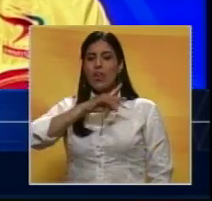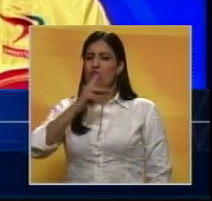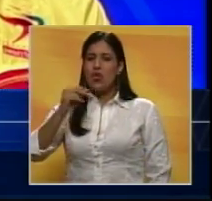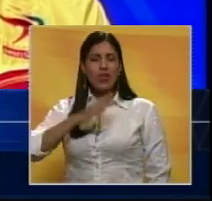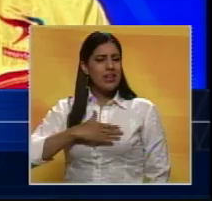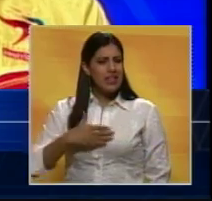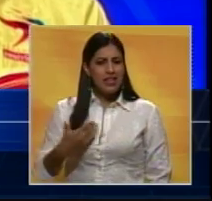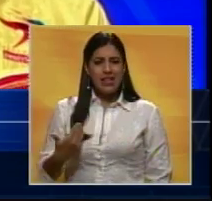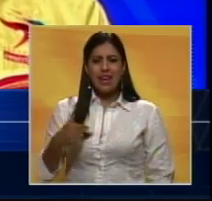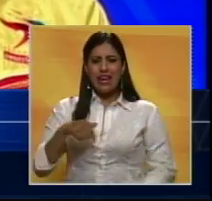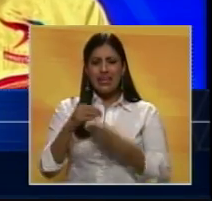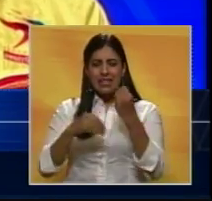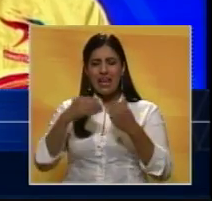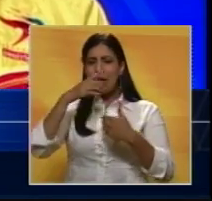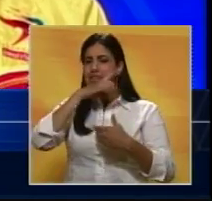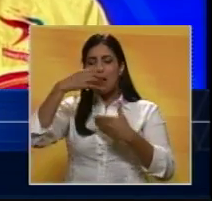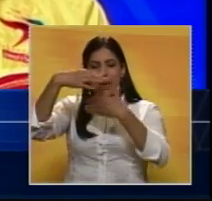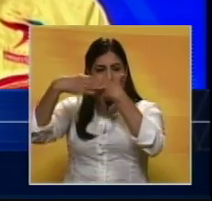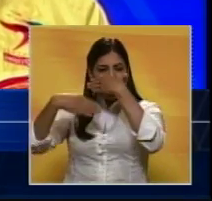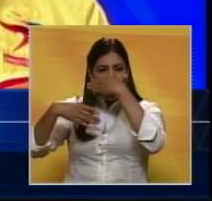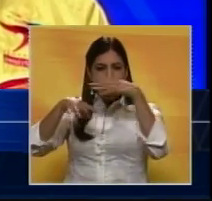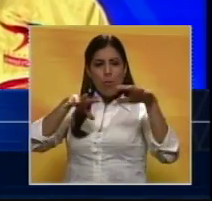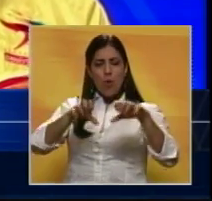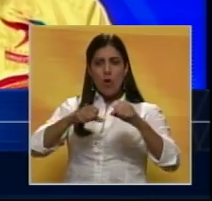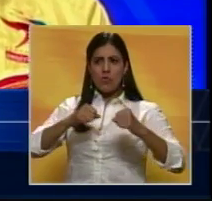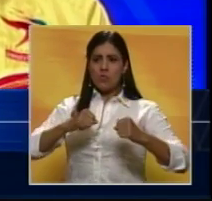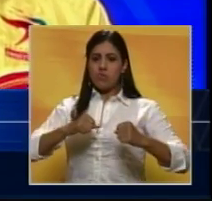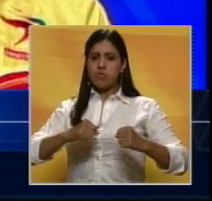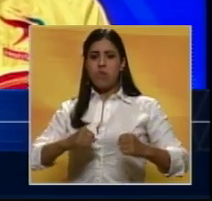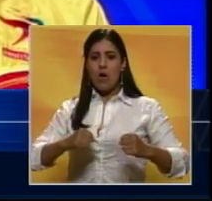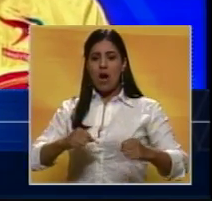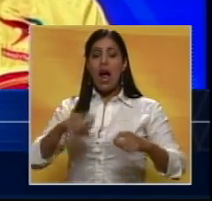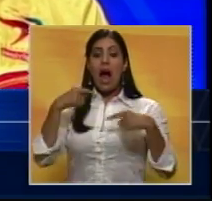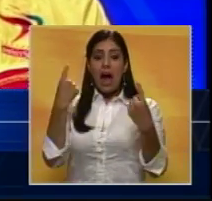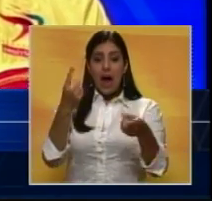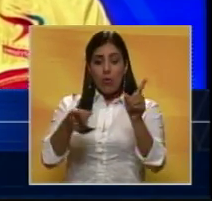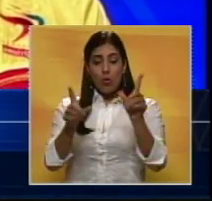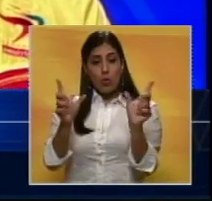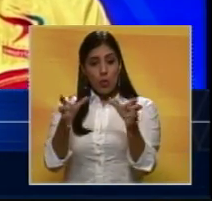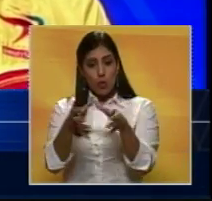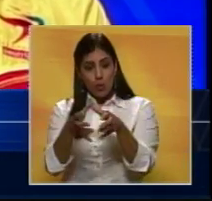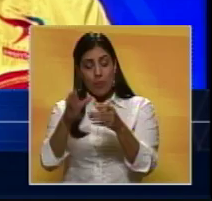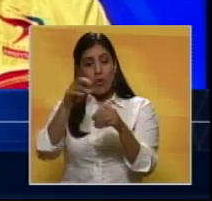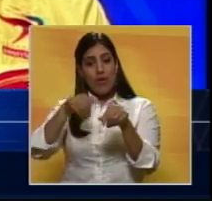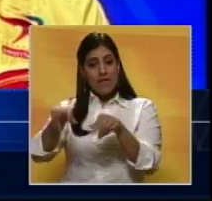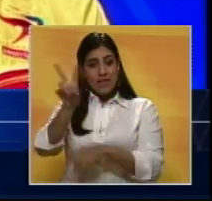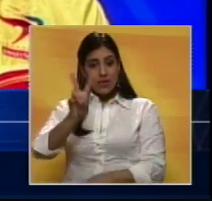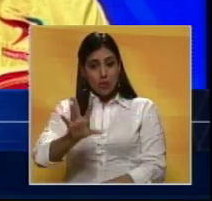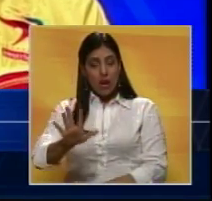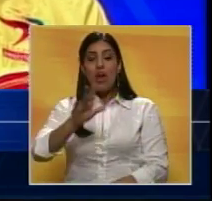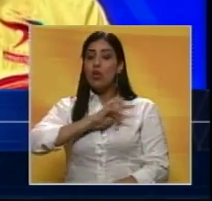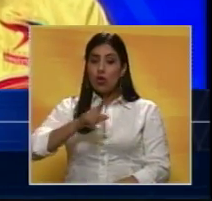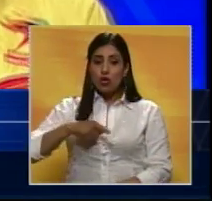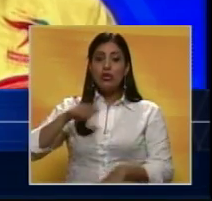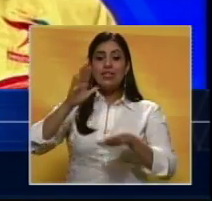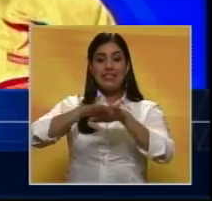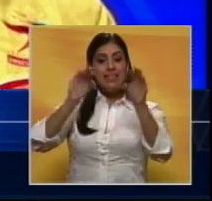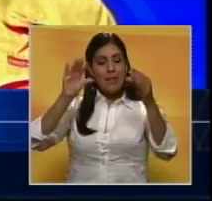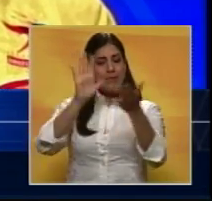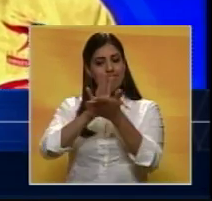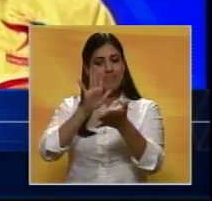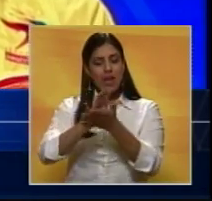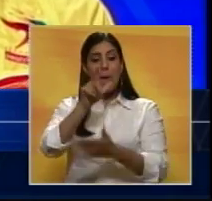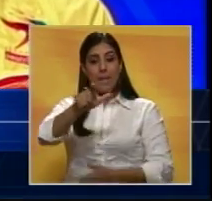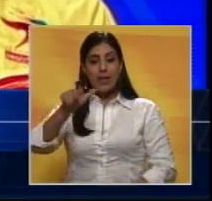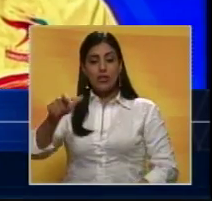queremos que estos actos terroristas sigan agarrando cuerpo en algunos espacios del territorio nacional y llamamos a la cordura. La